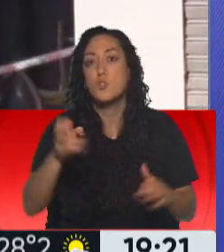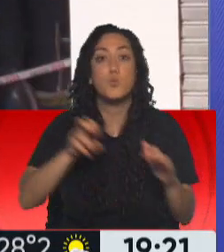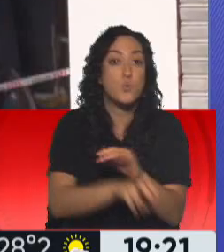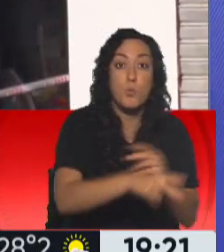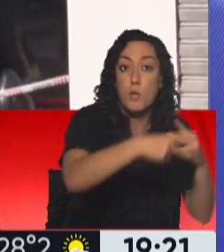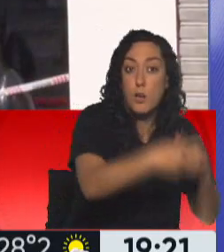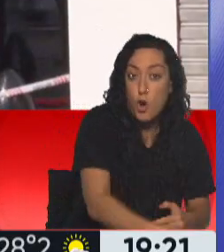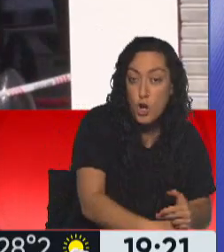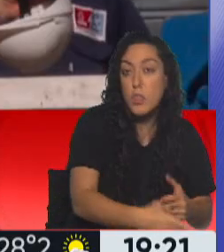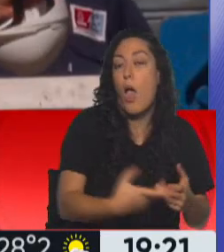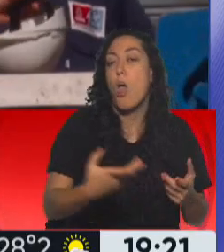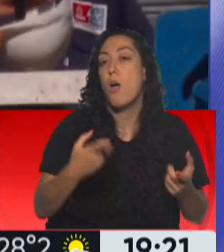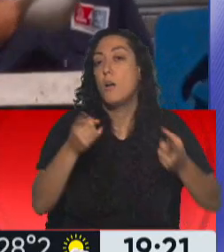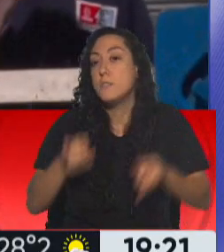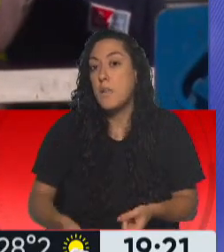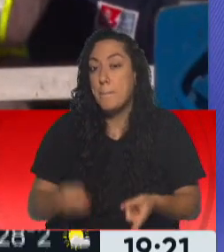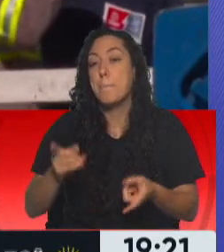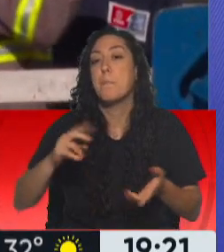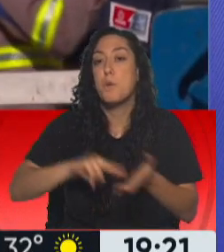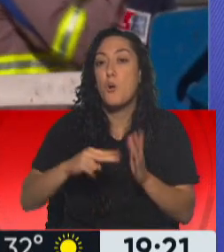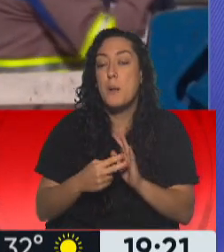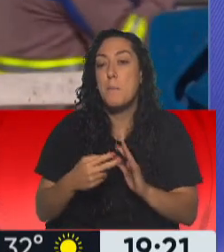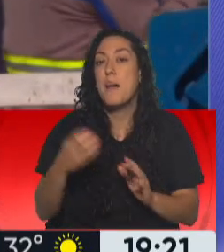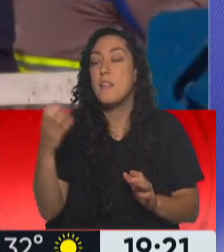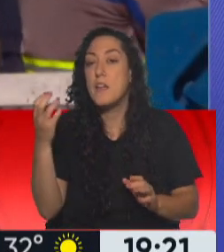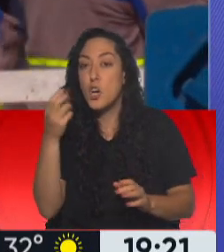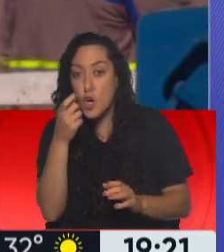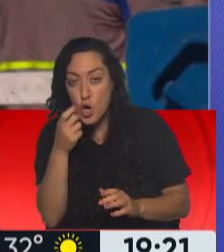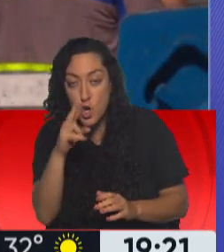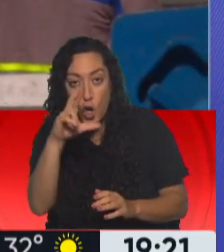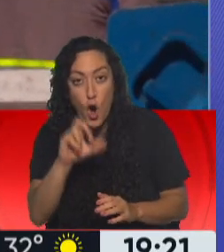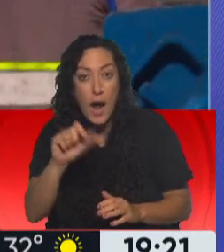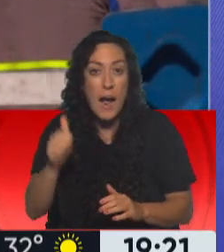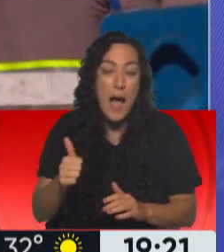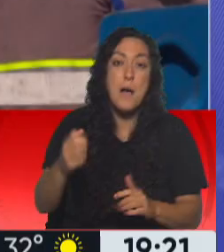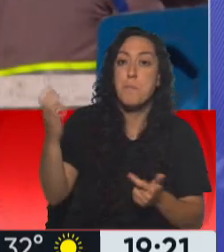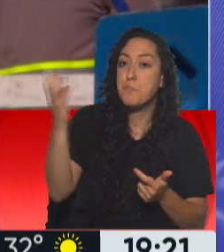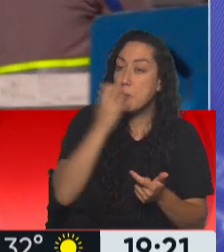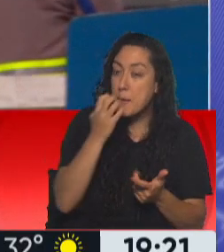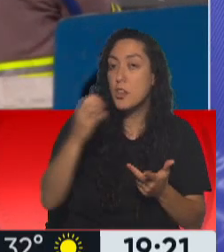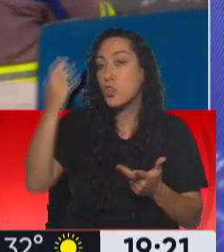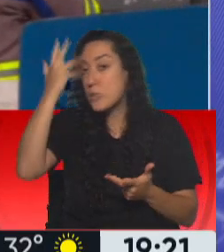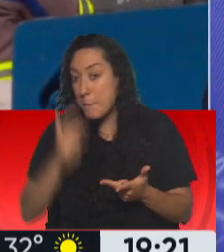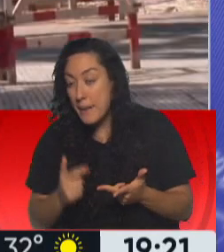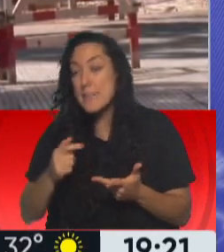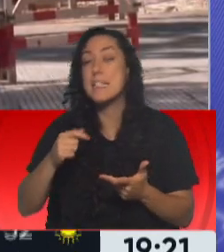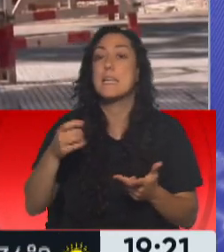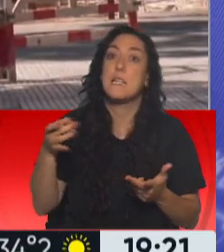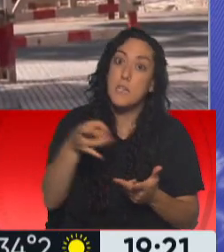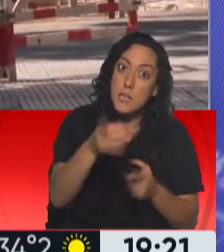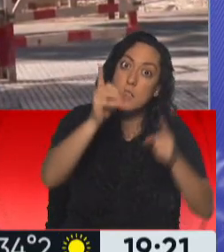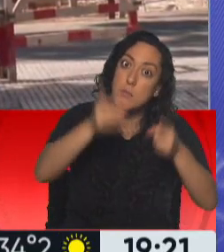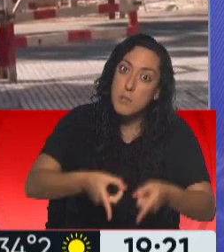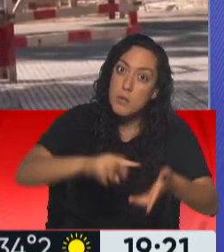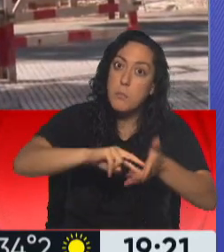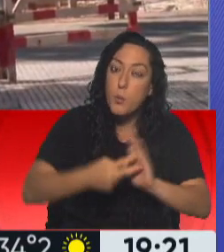subtes, y también hubo problemas con la línea Roca, San Martín y Sarmiento, que están circulando en este momento, pero con demoras y también con